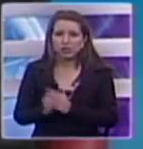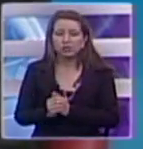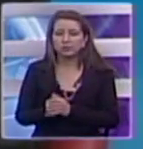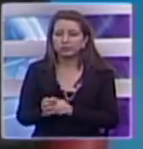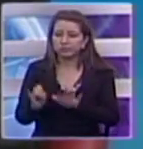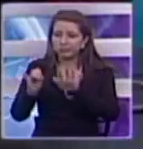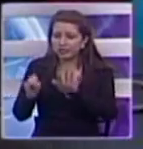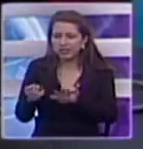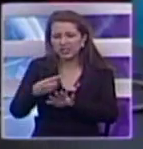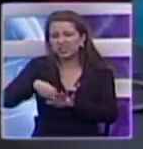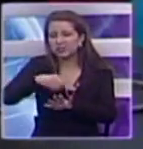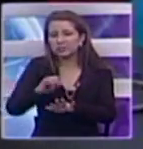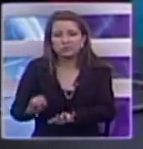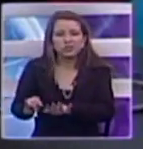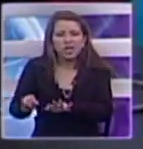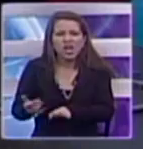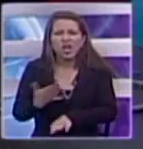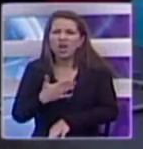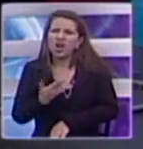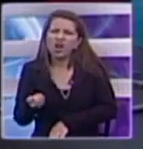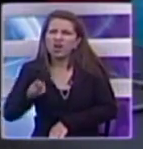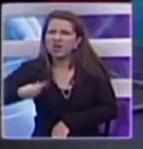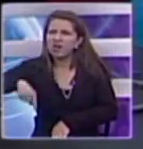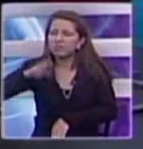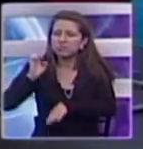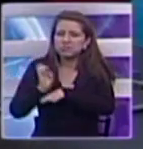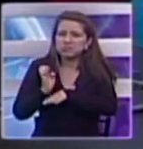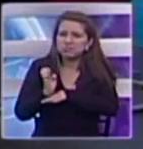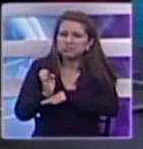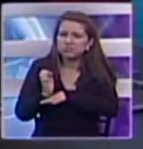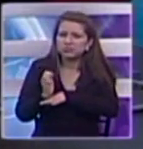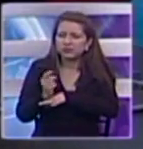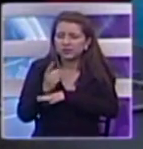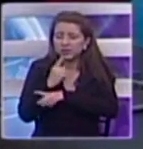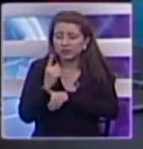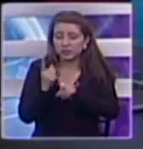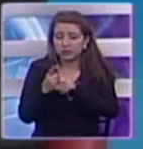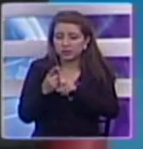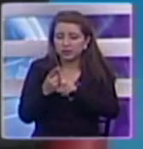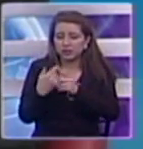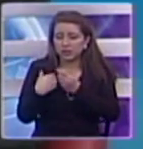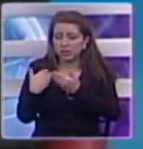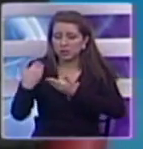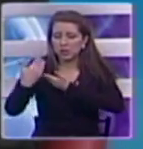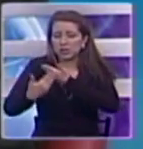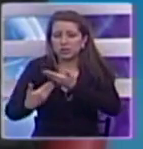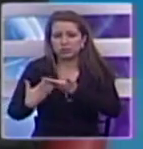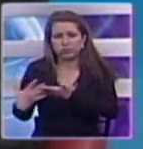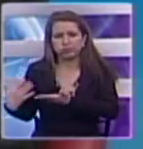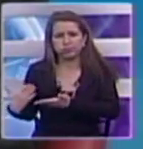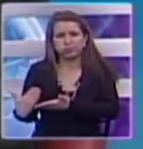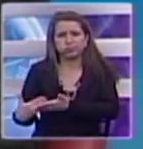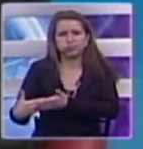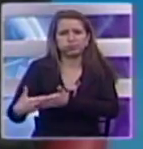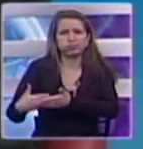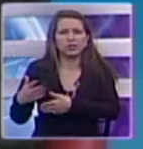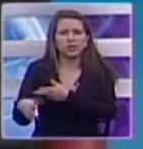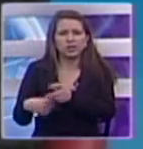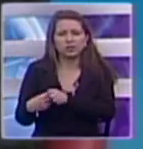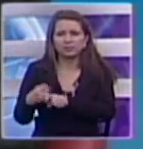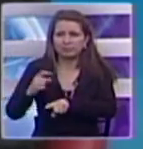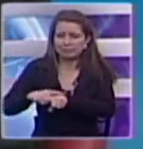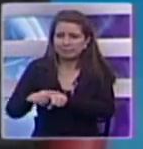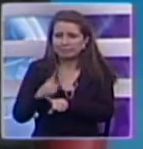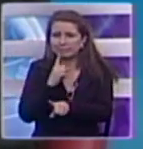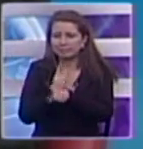primer semestre de este año, ¿cómo ha sido económicamente desde el punto de vista de lo que hemos venido arrastrando todos estos últimos